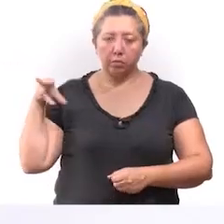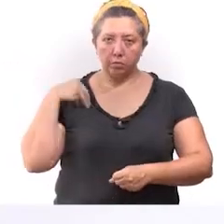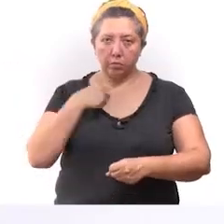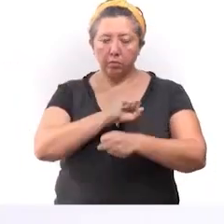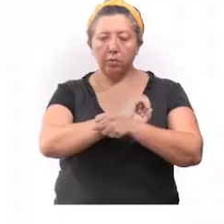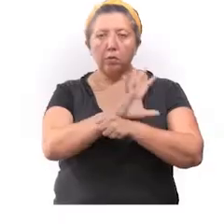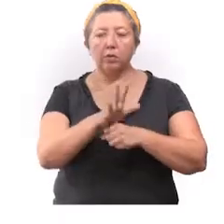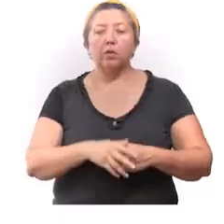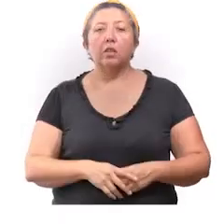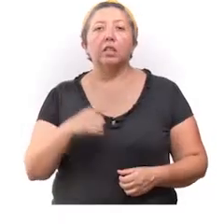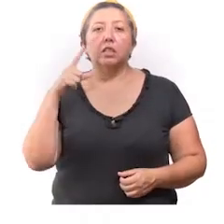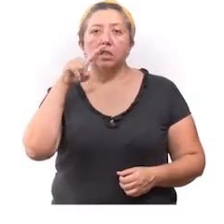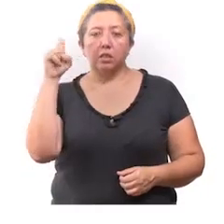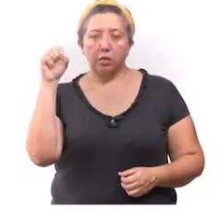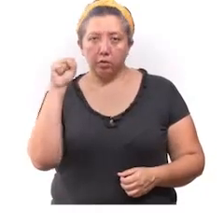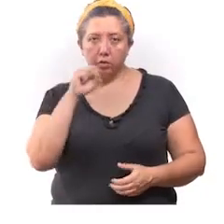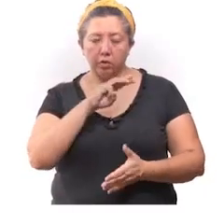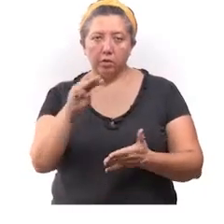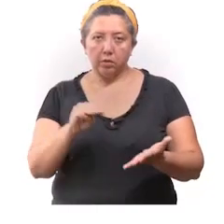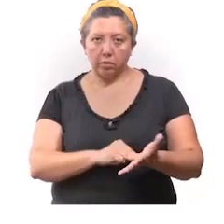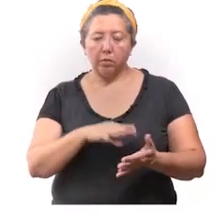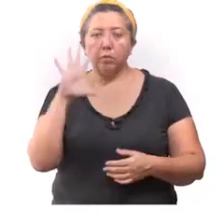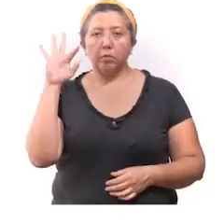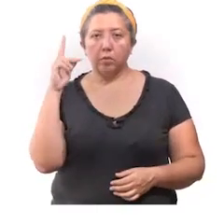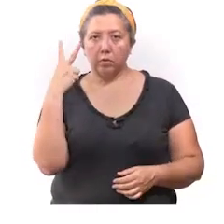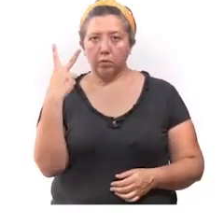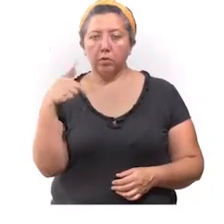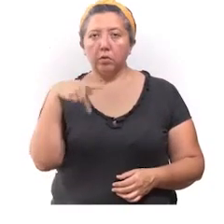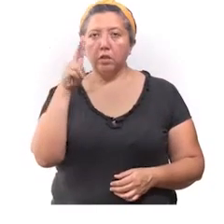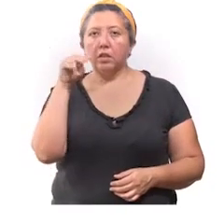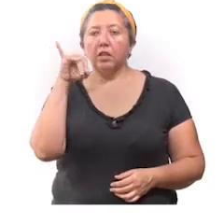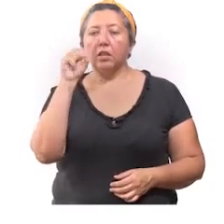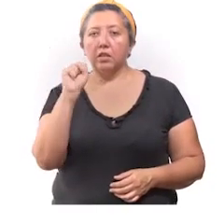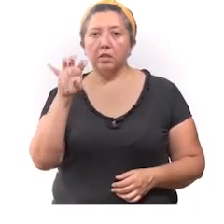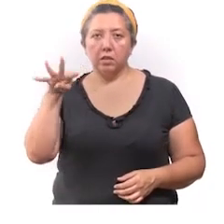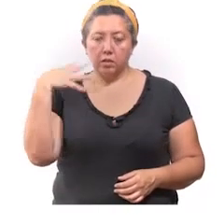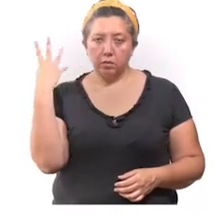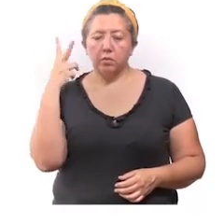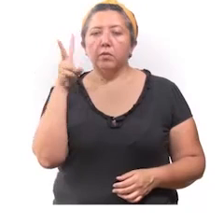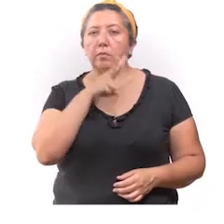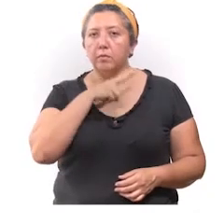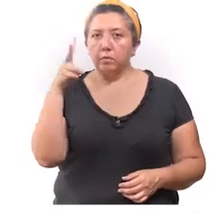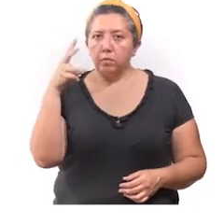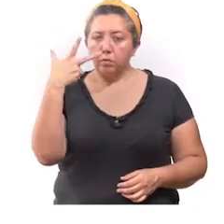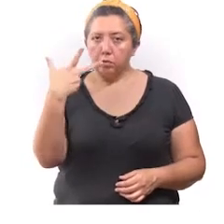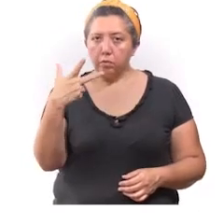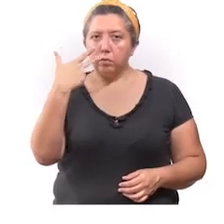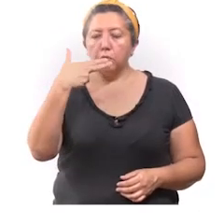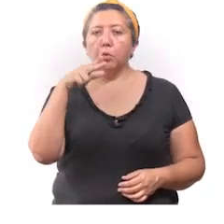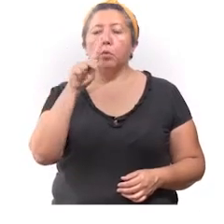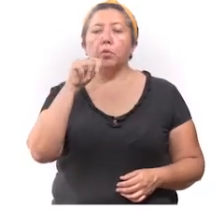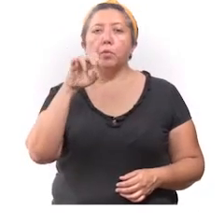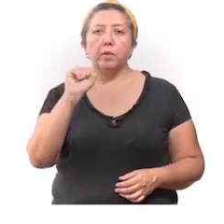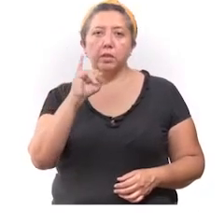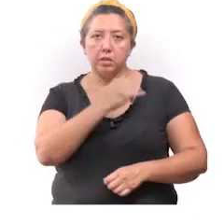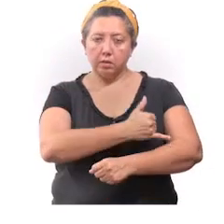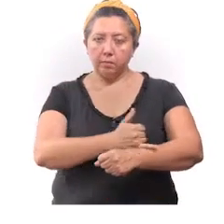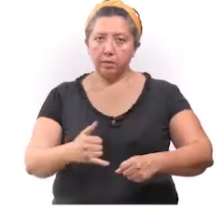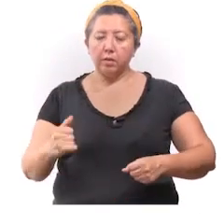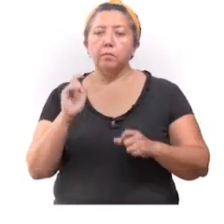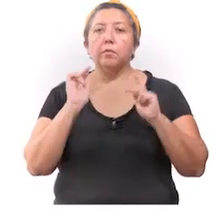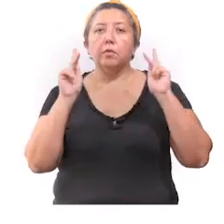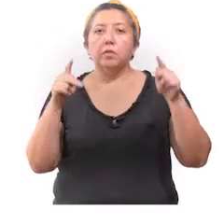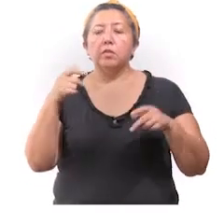de coronavirus, 160 en Mérida, 42 en Canacín, 14 en Valladolid, 8 en Junucmá, Izamal y